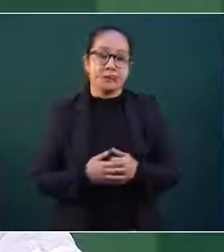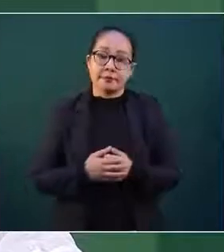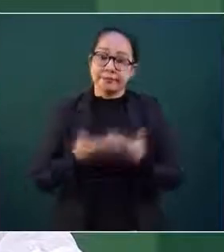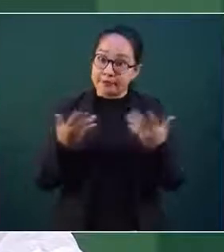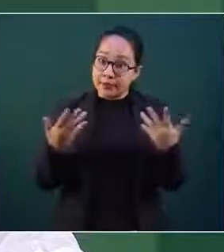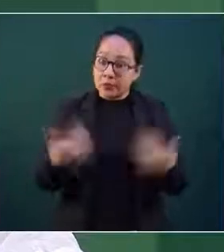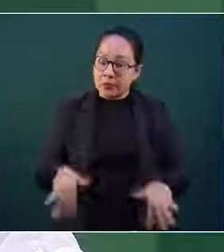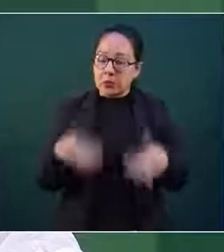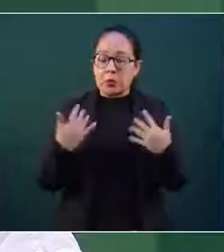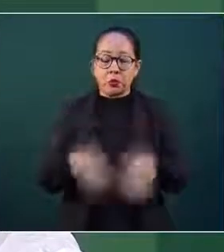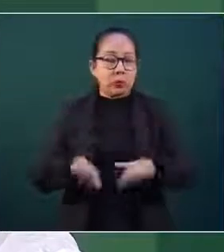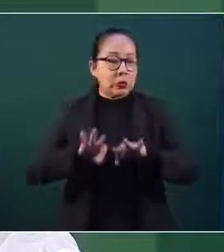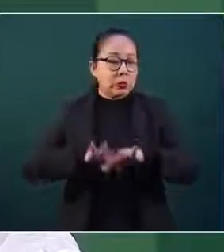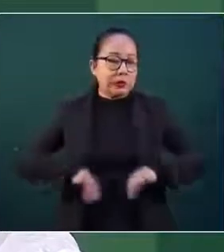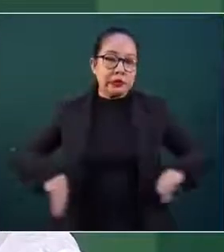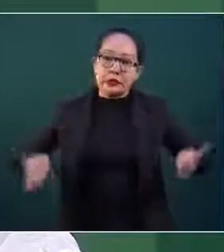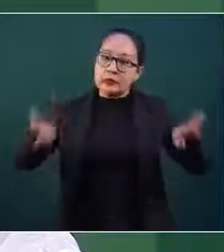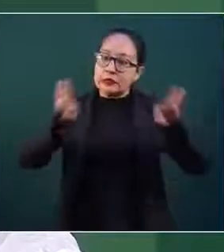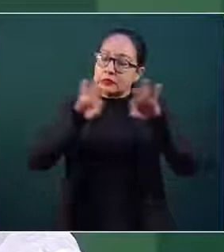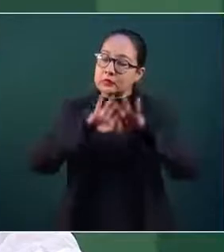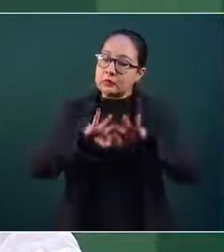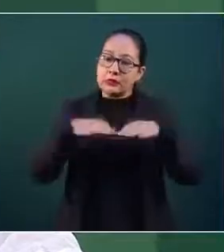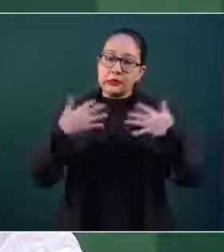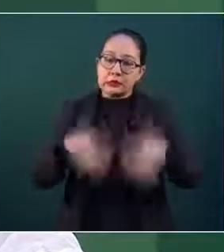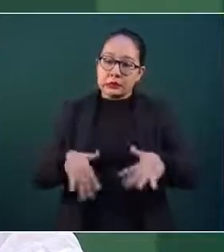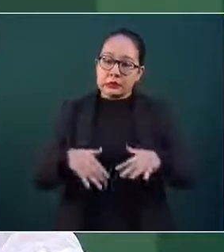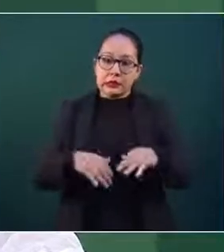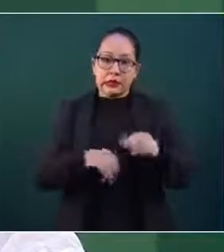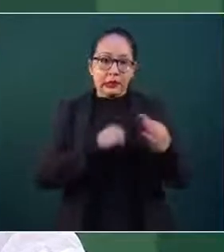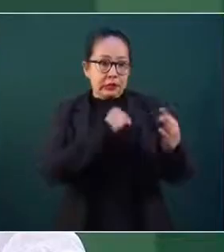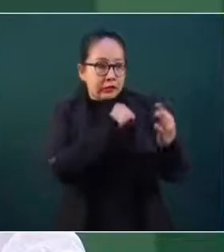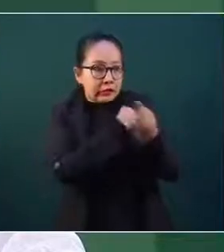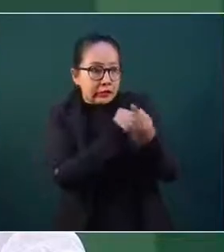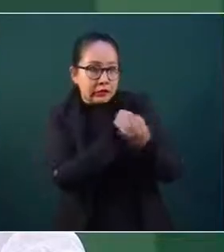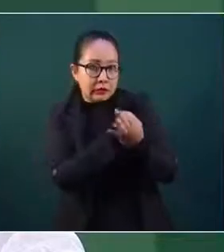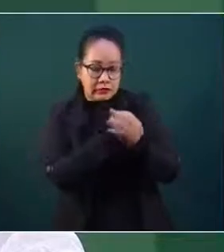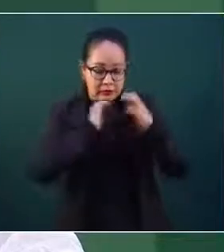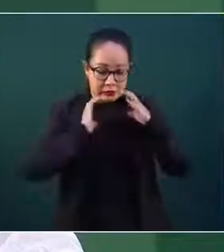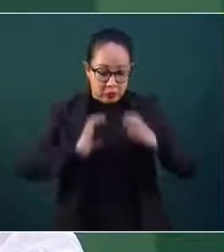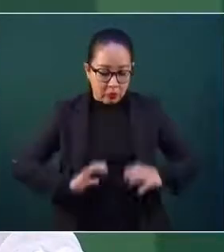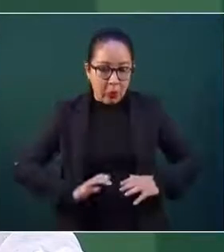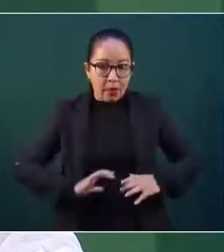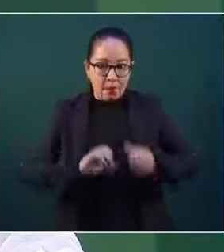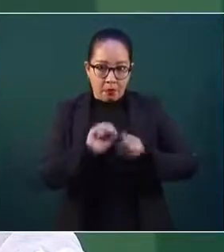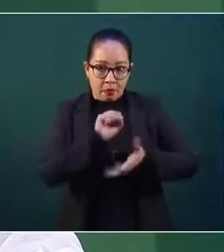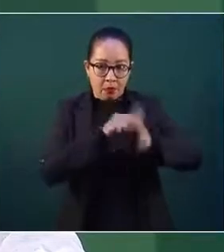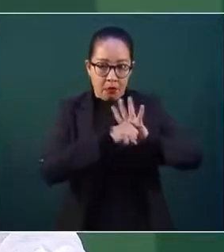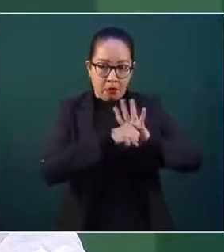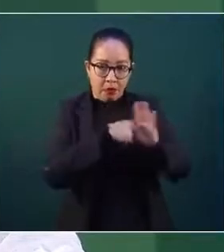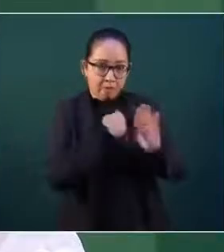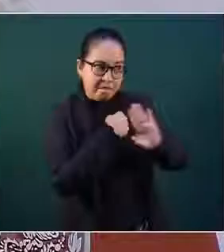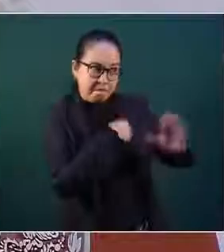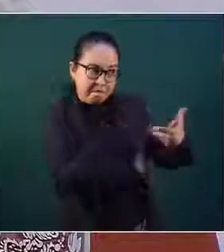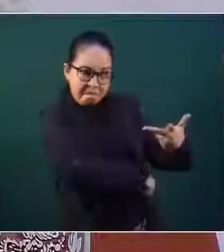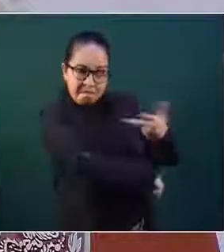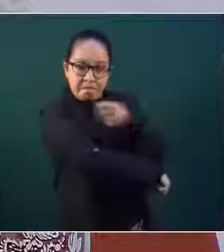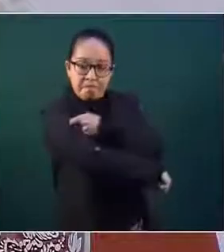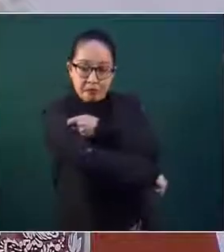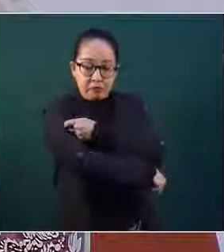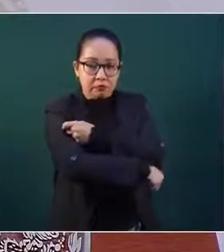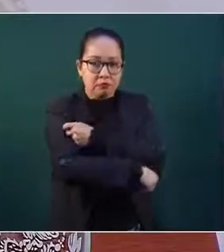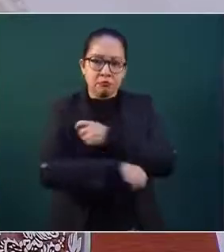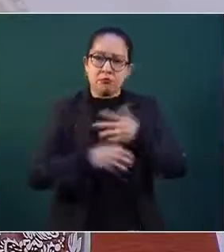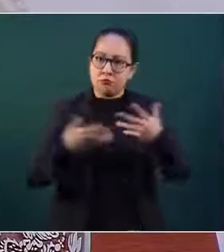porque es muy importante estar protegido con la vacuna. Está demostrado